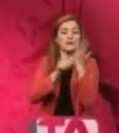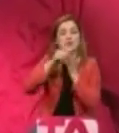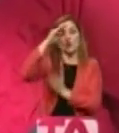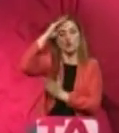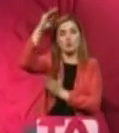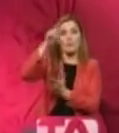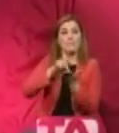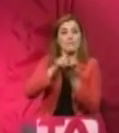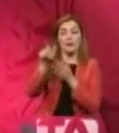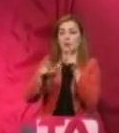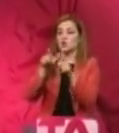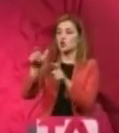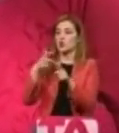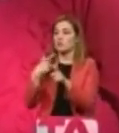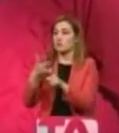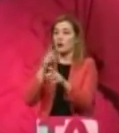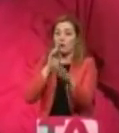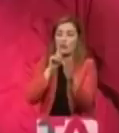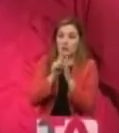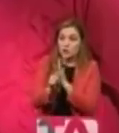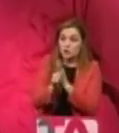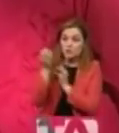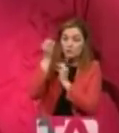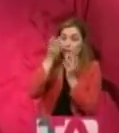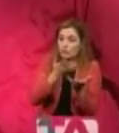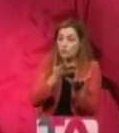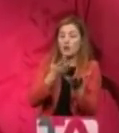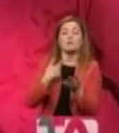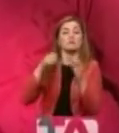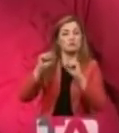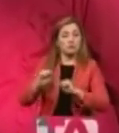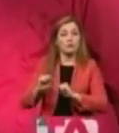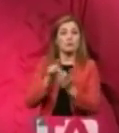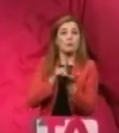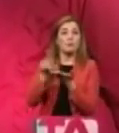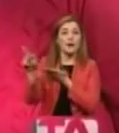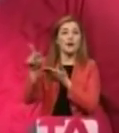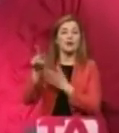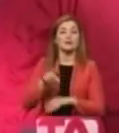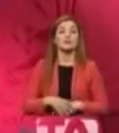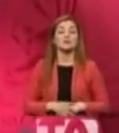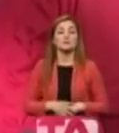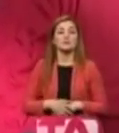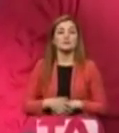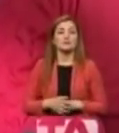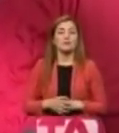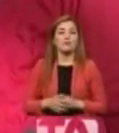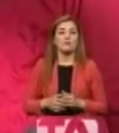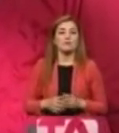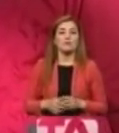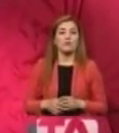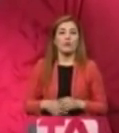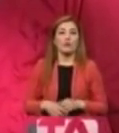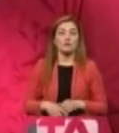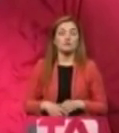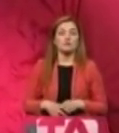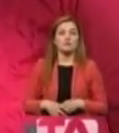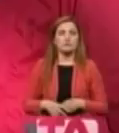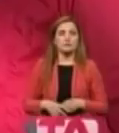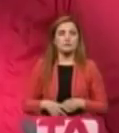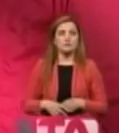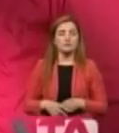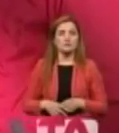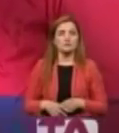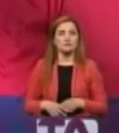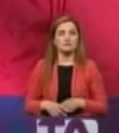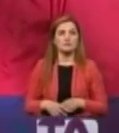Interior, para que la gente, como estamos diciendo, que conozca o que tenga información, pueda denunciarlo y se acoja a ese plan de recompensas.